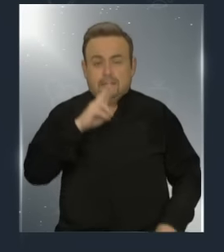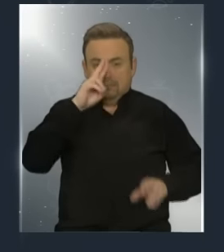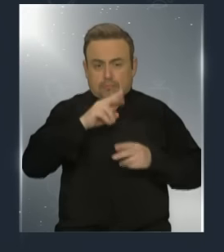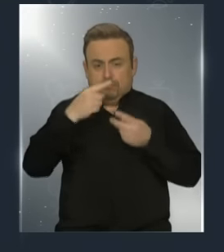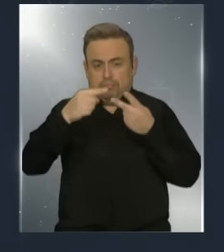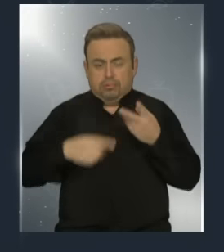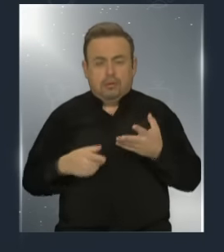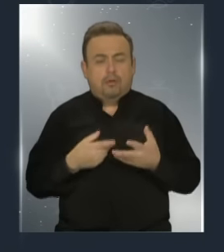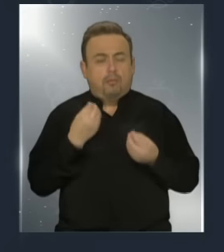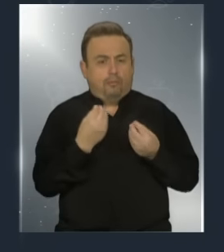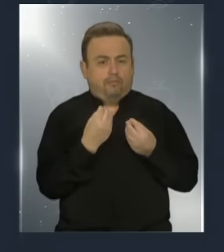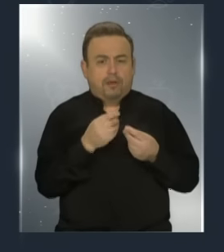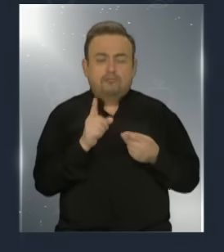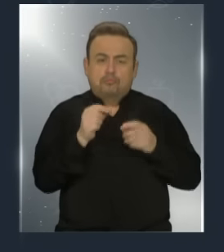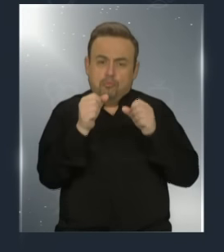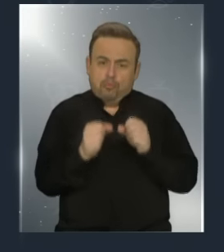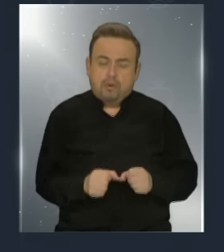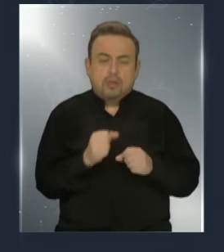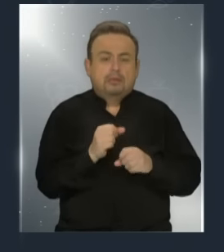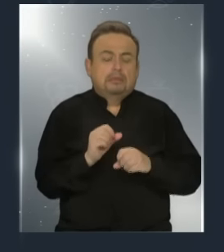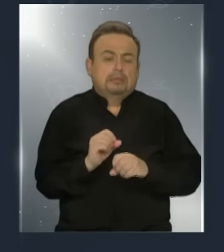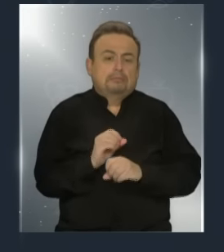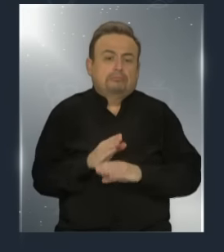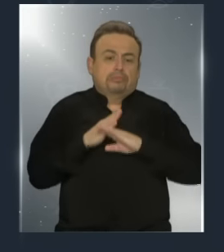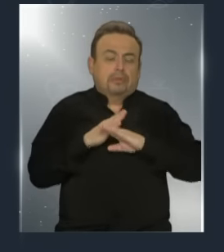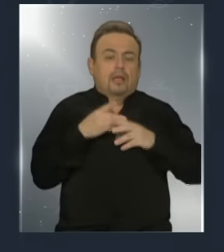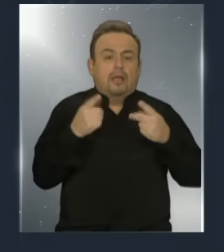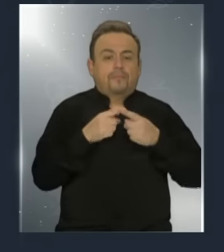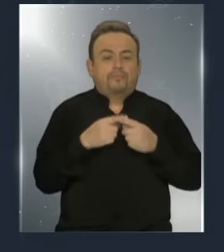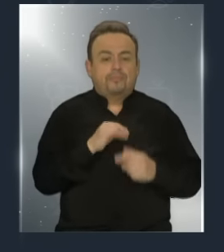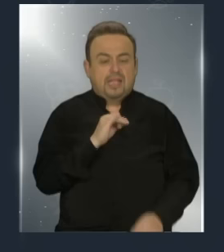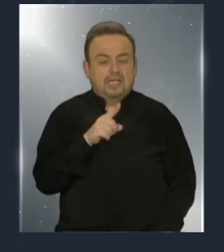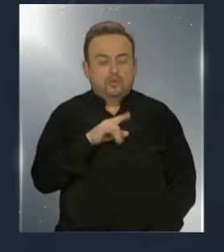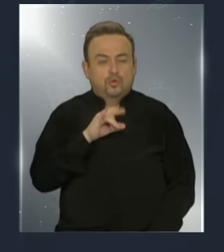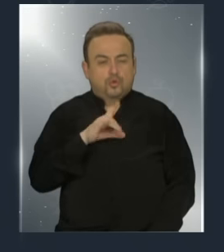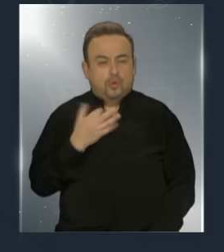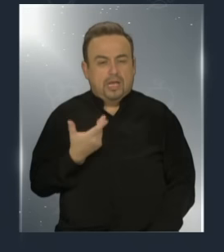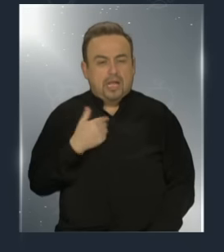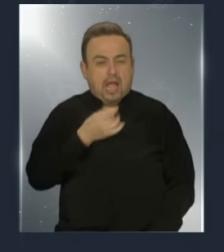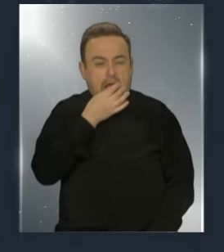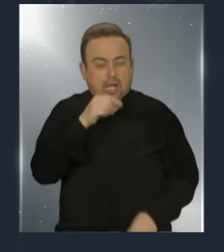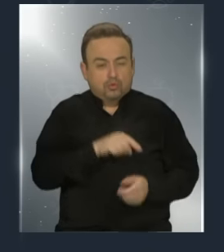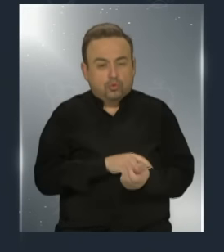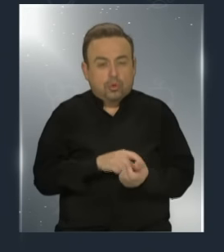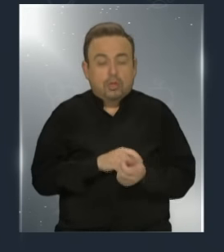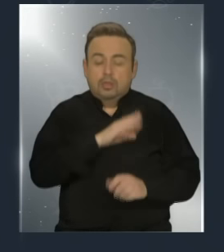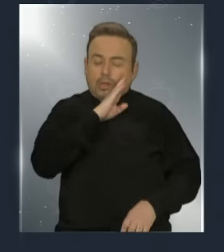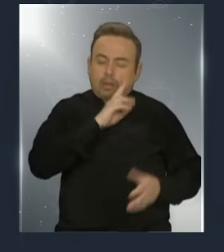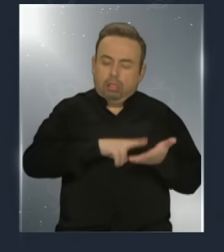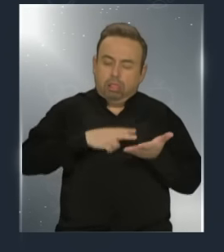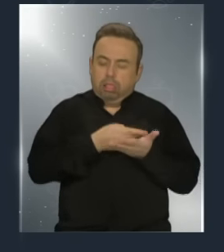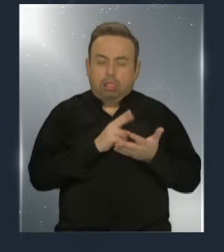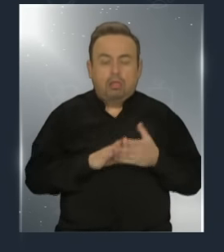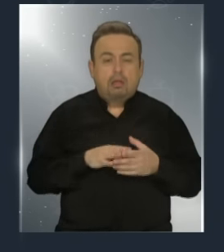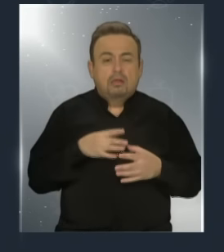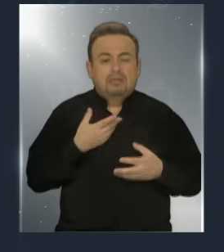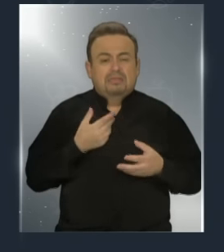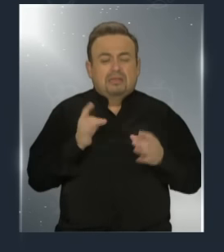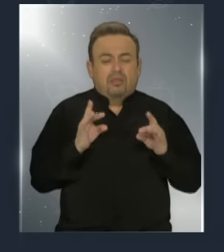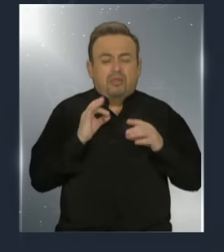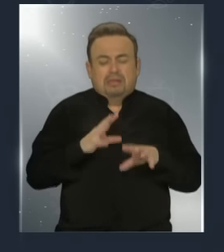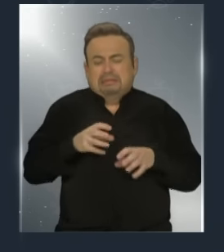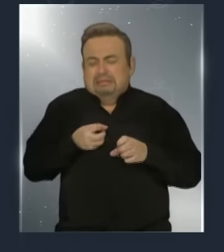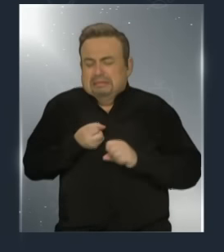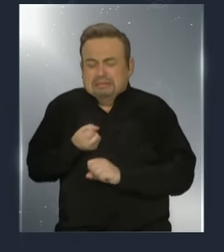reconocen grandes propiedades que podrían prevenir resistencia a la insulina, trastornos del sueño, calambres